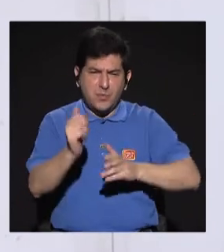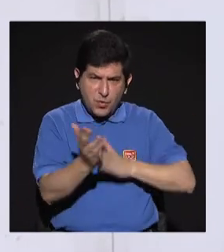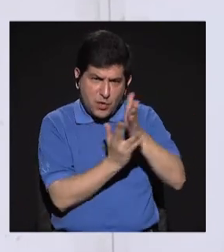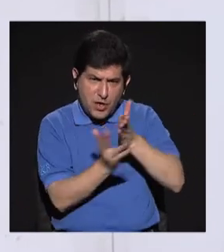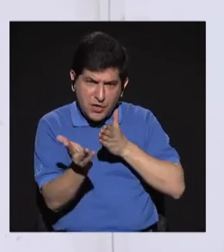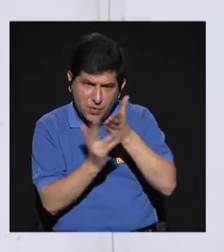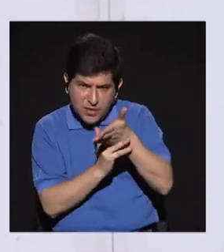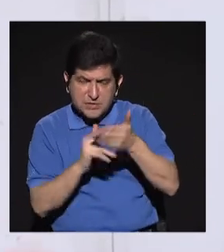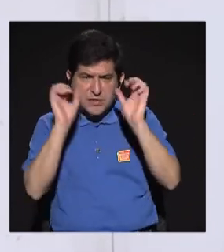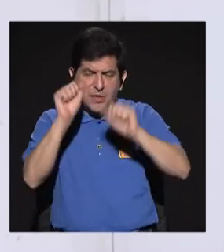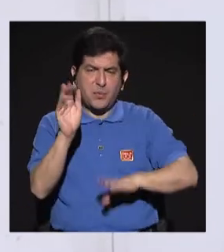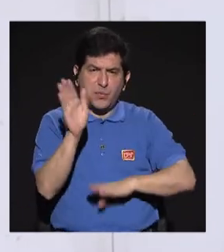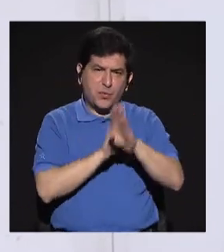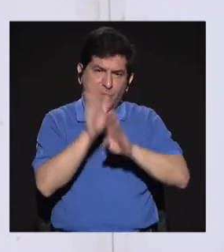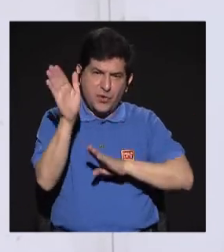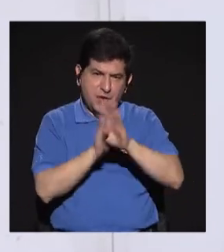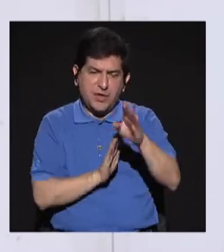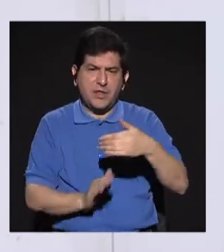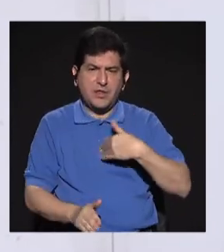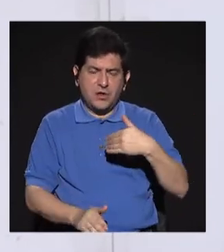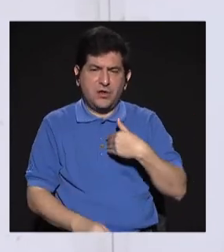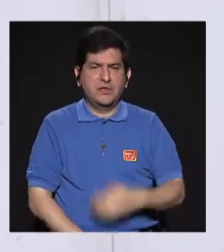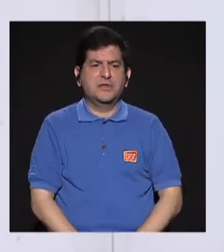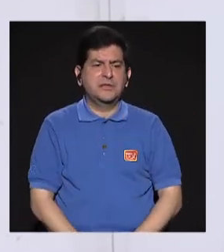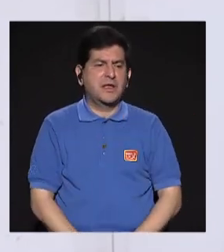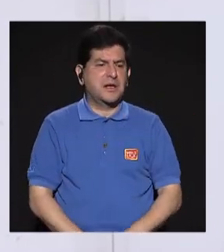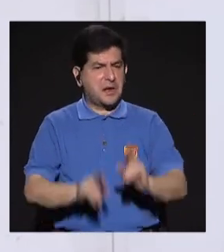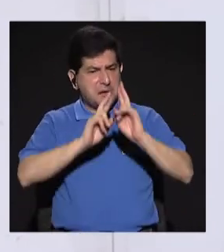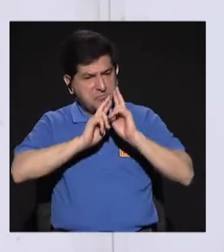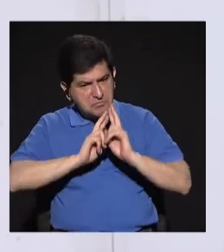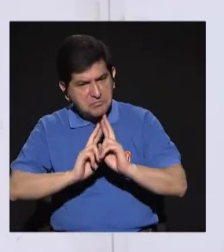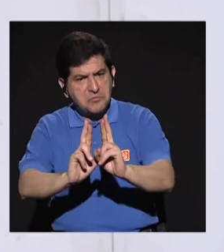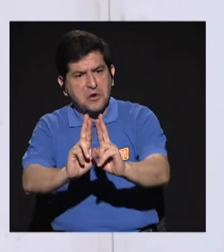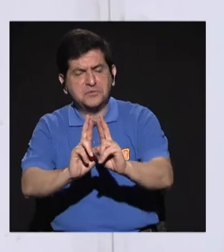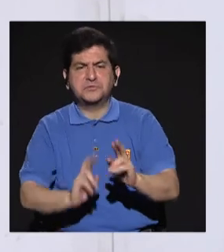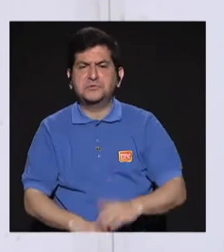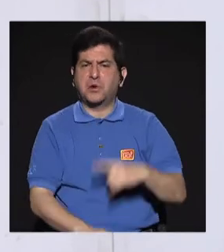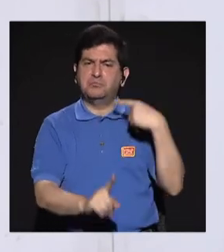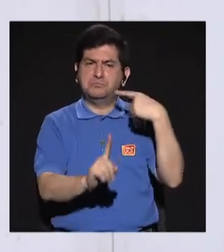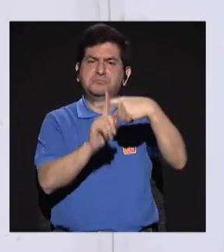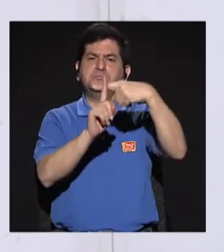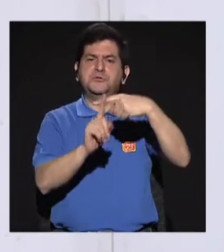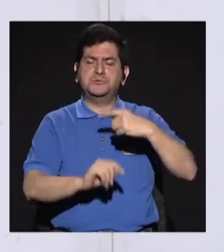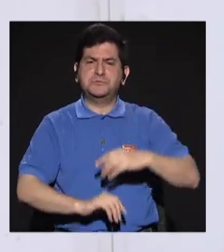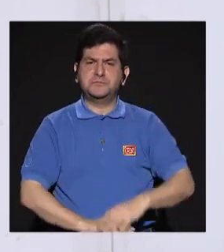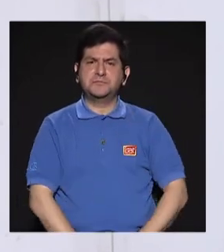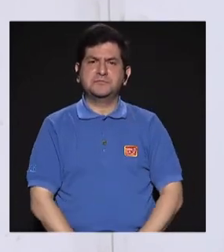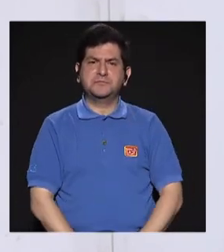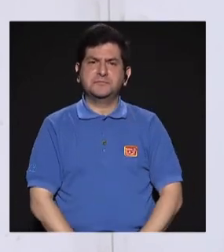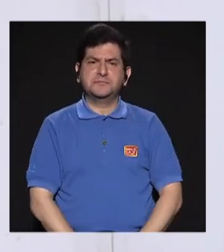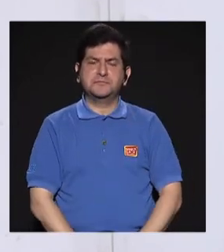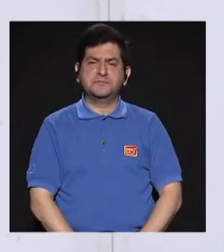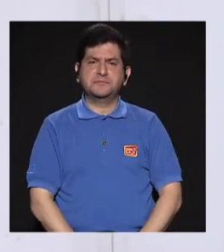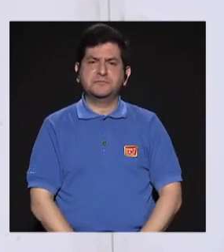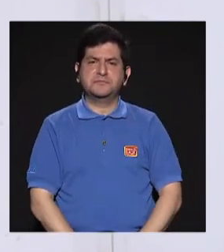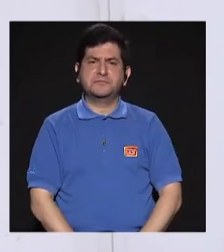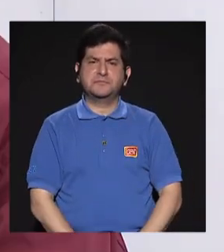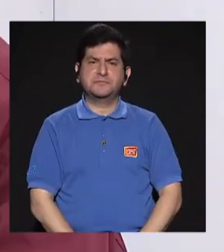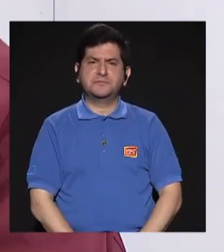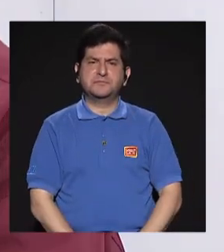que puedo accesar lo puedo desarrollar y puedo tener un resultado este positivo entonces